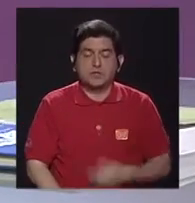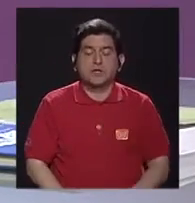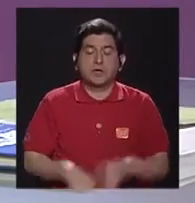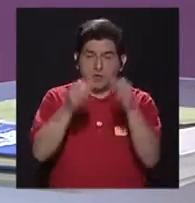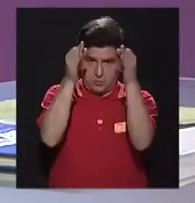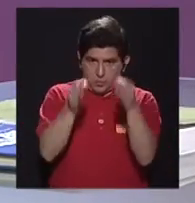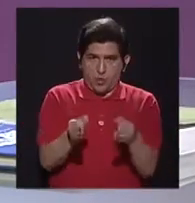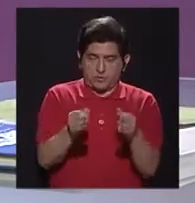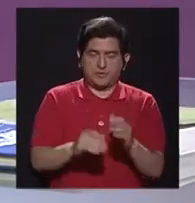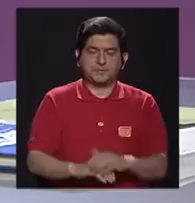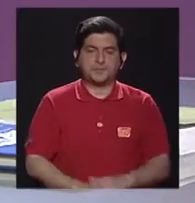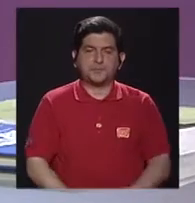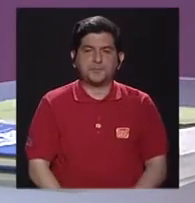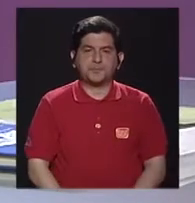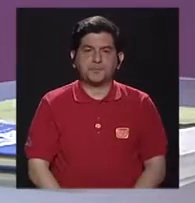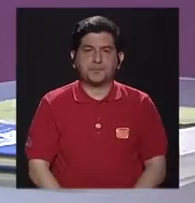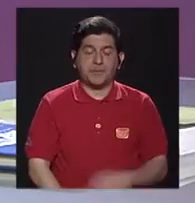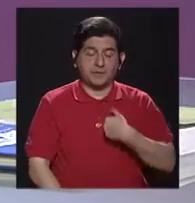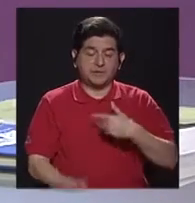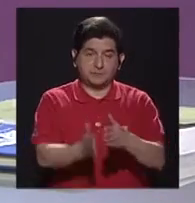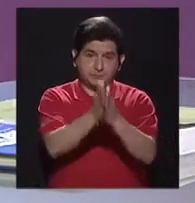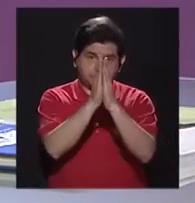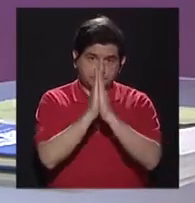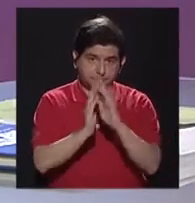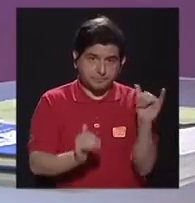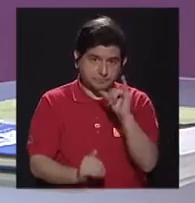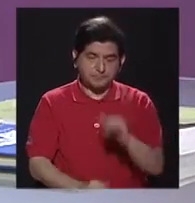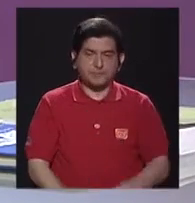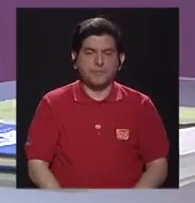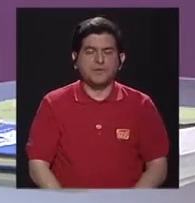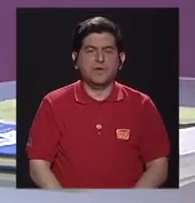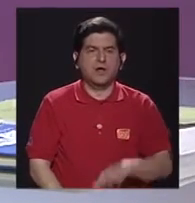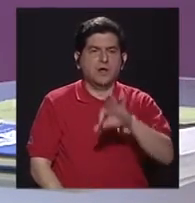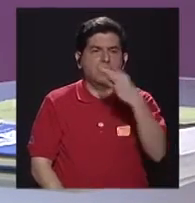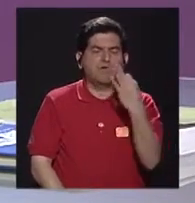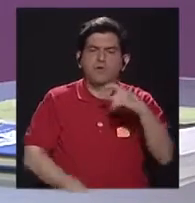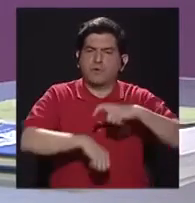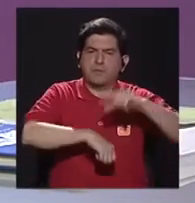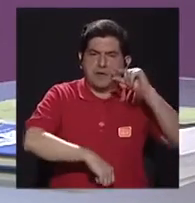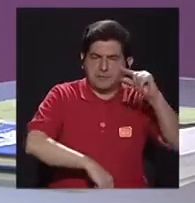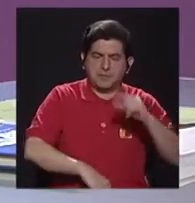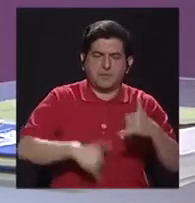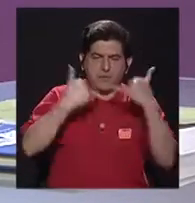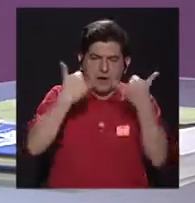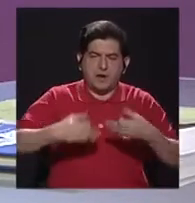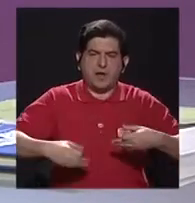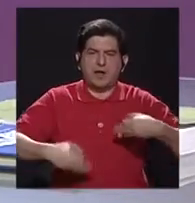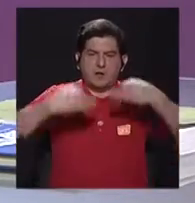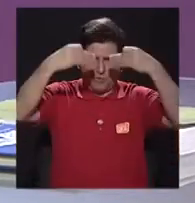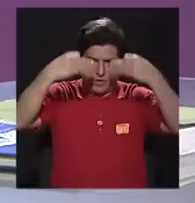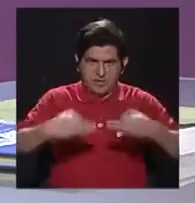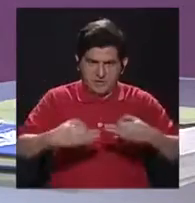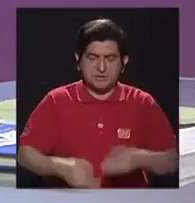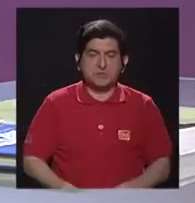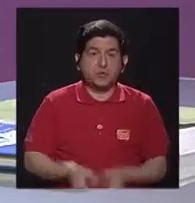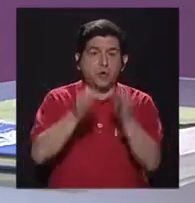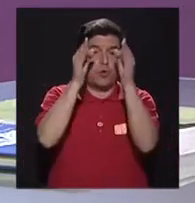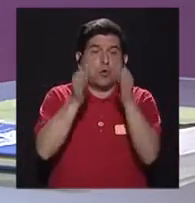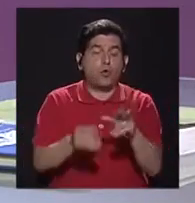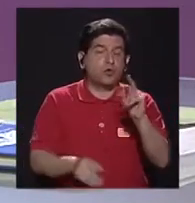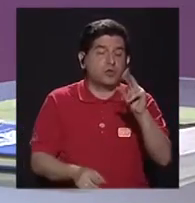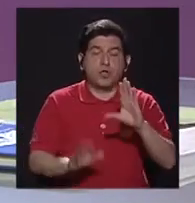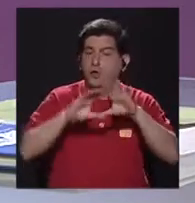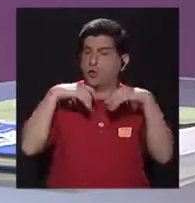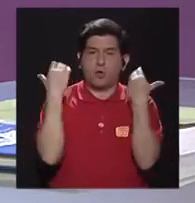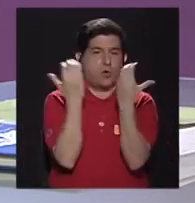Corte, en donde estoy solicitando también una medida provisional emitida ahora por la Corte, ya no por la Comisión